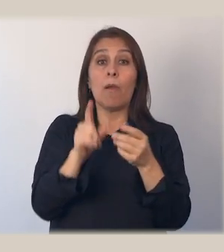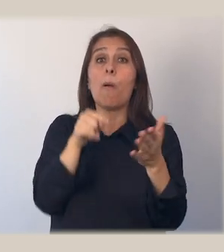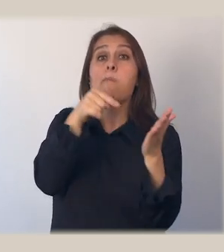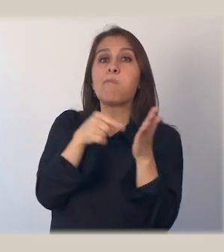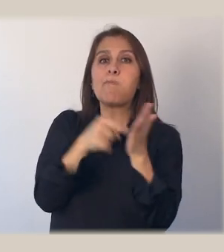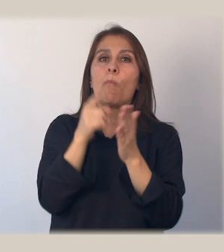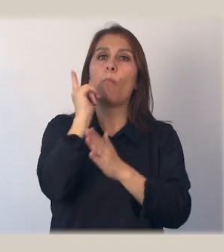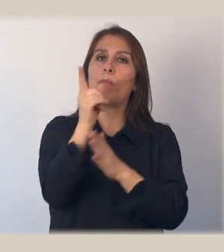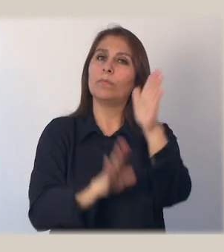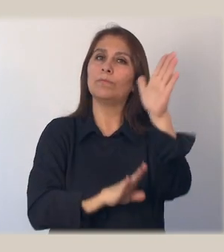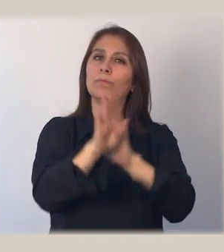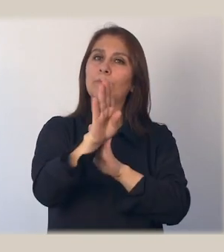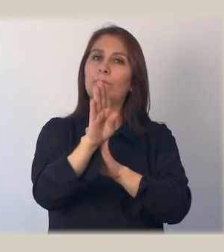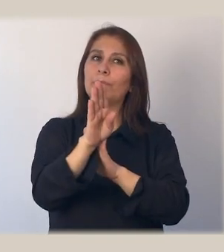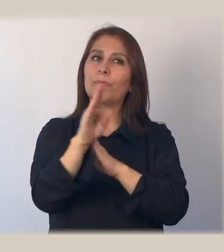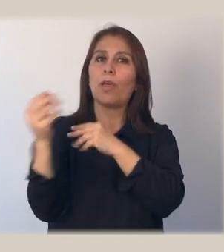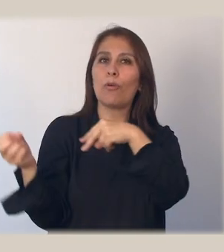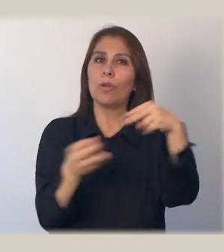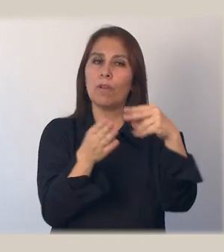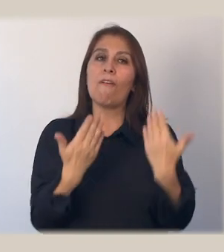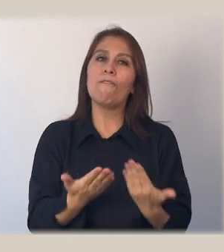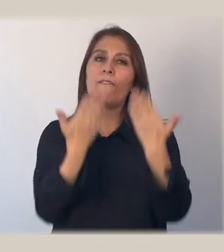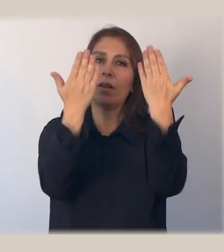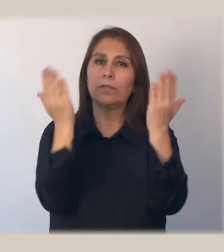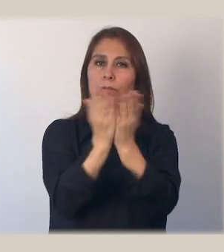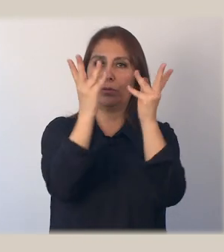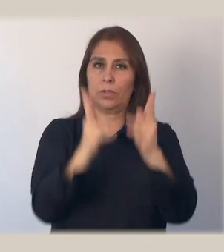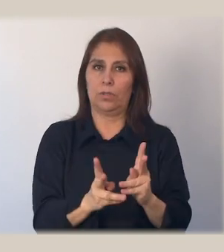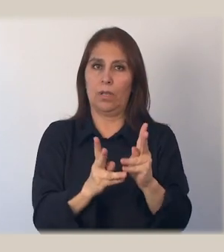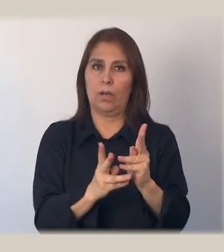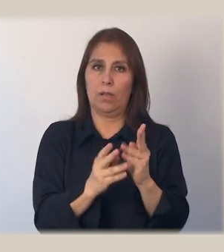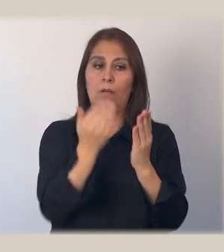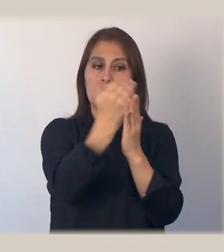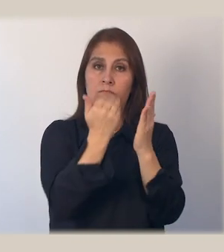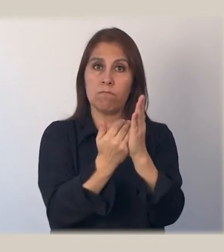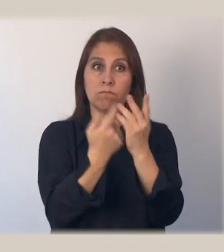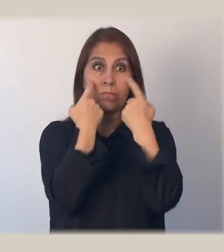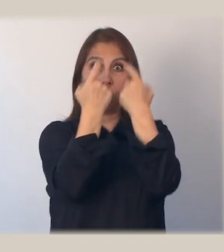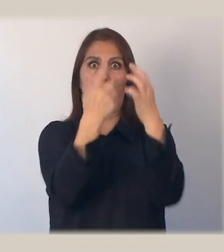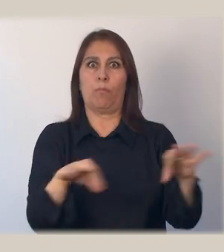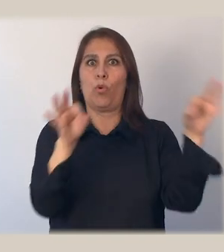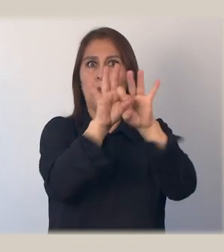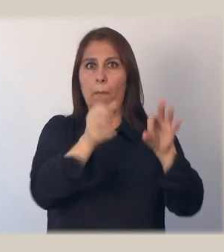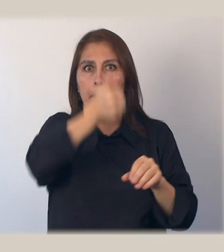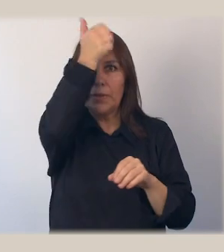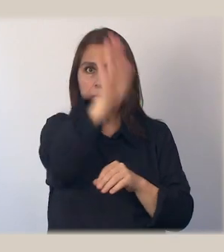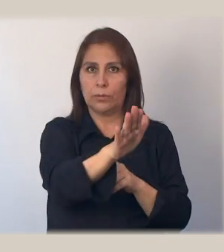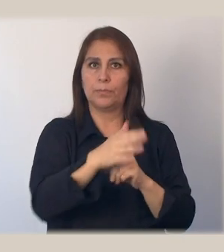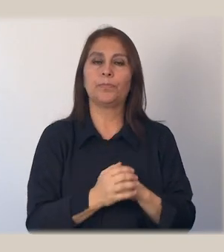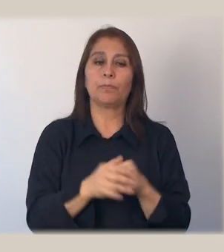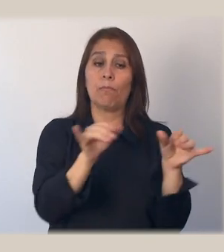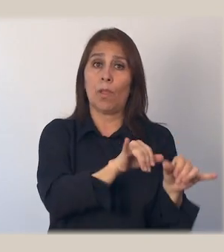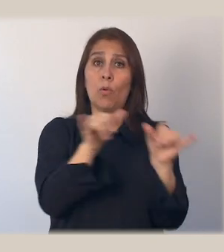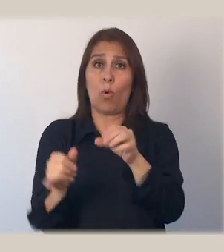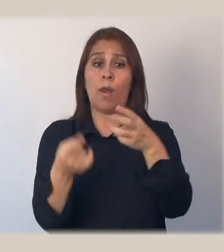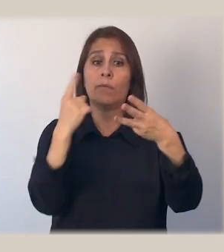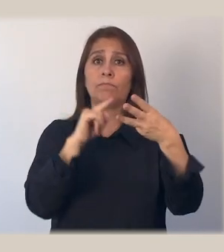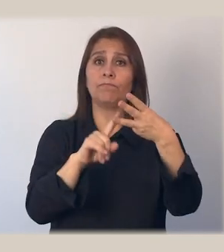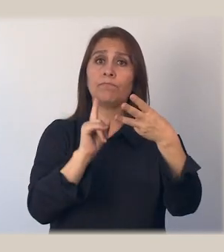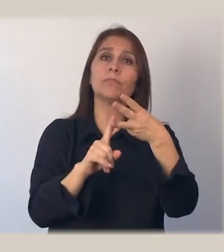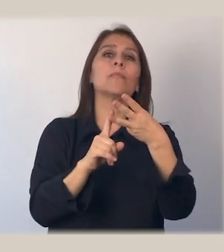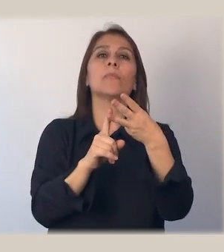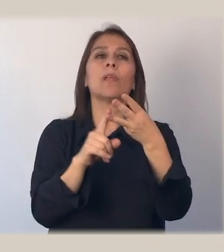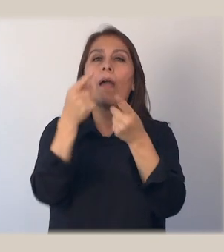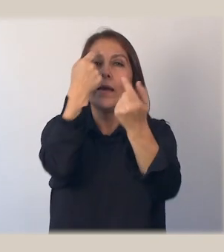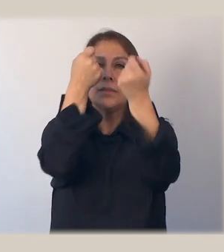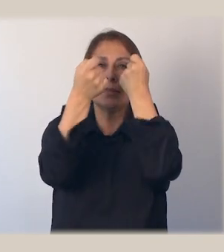el desarrollo de políticas de inclusión educativa y bienestar estudiantil documentadas y priorizadas. Igualmente, se formula